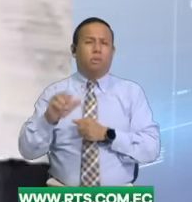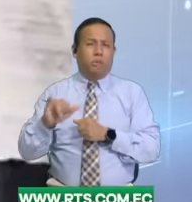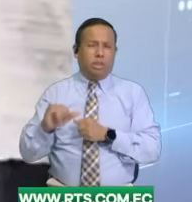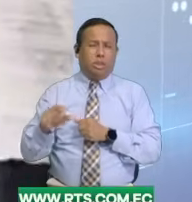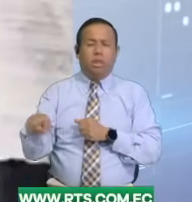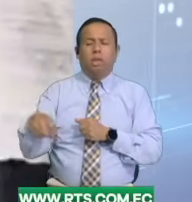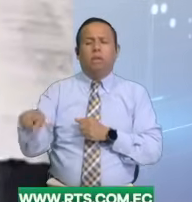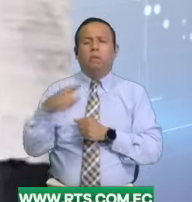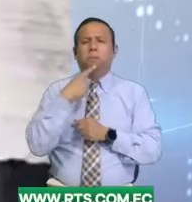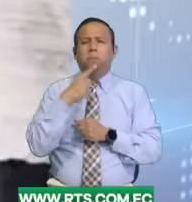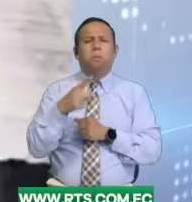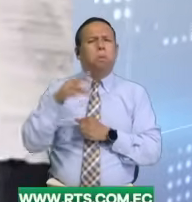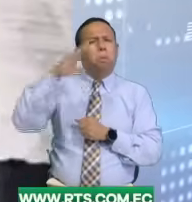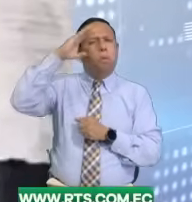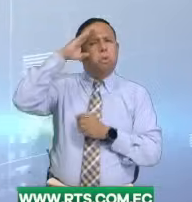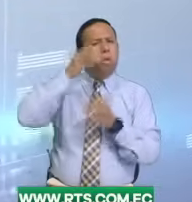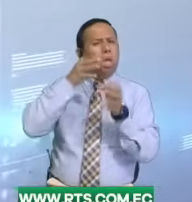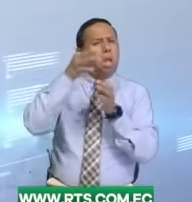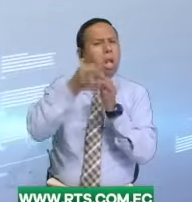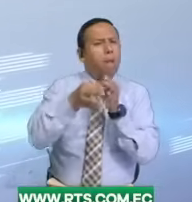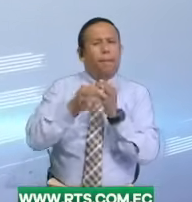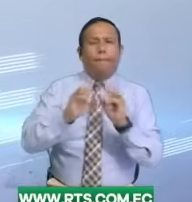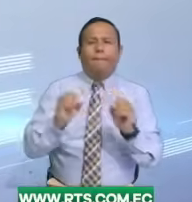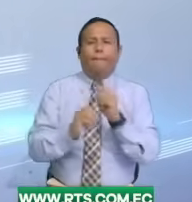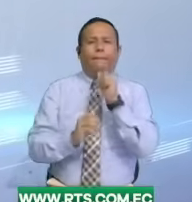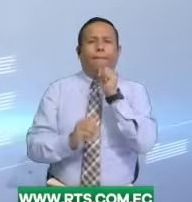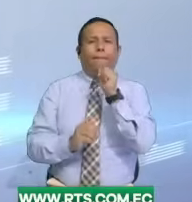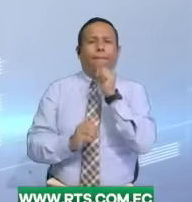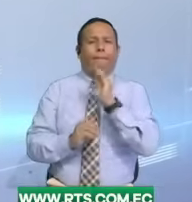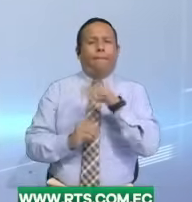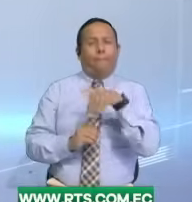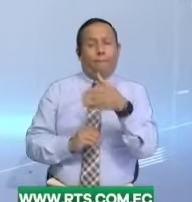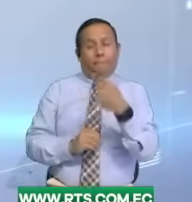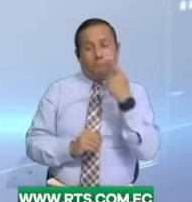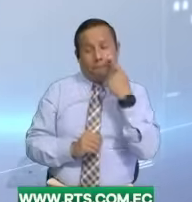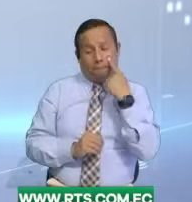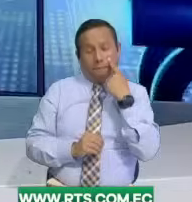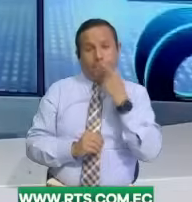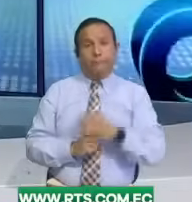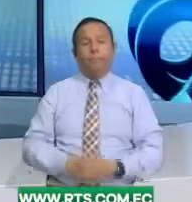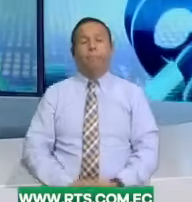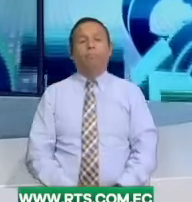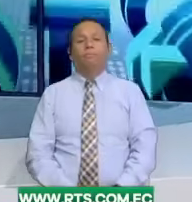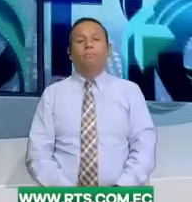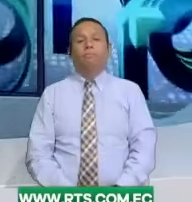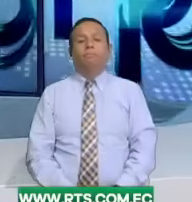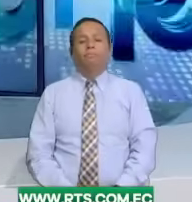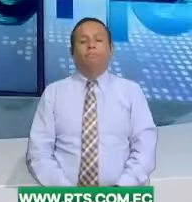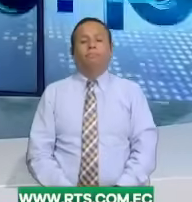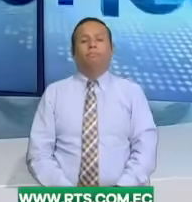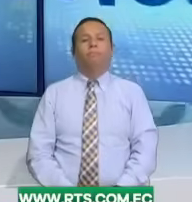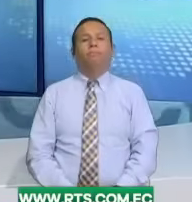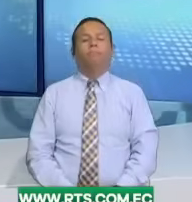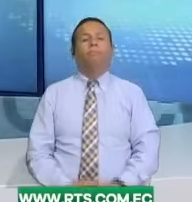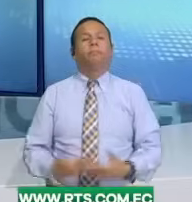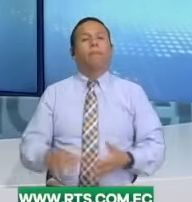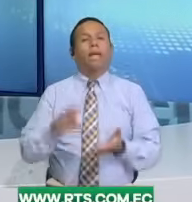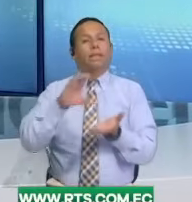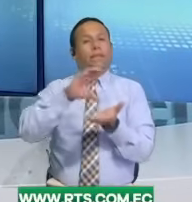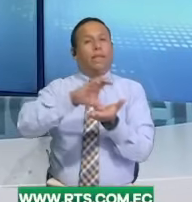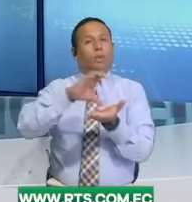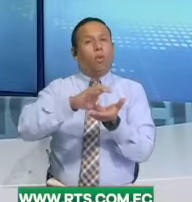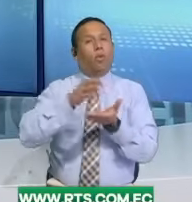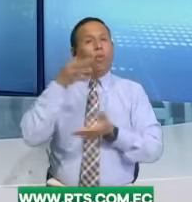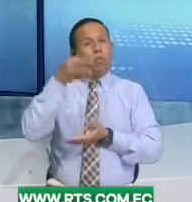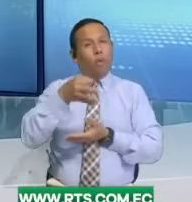pronunciado sobre el caso. Informó Adriana Peralta. centro del Cantón Durán de